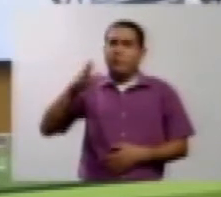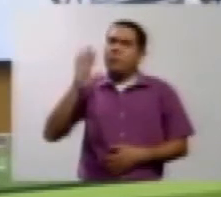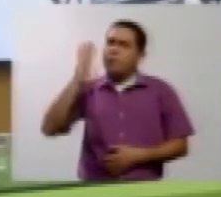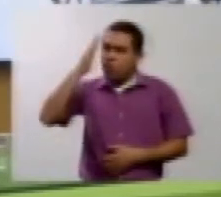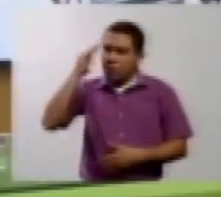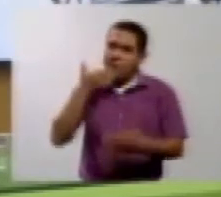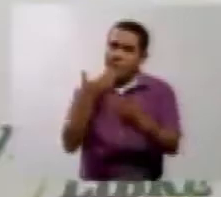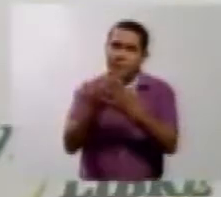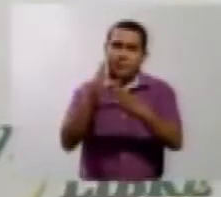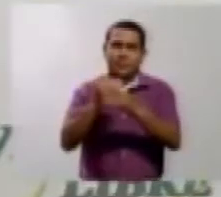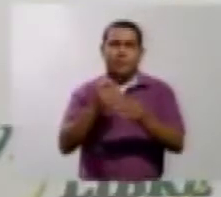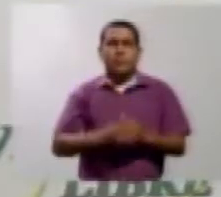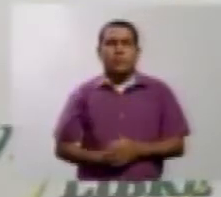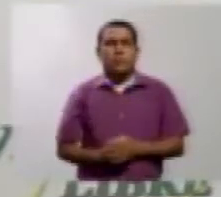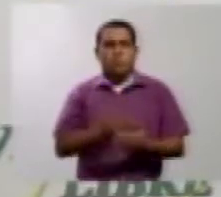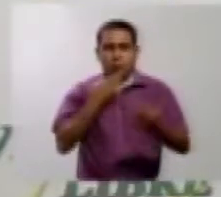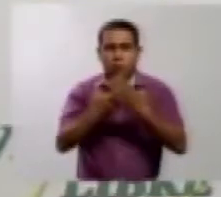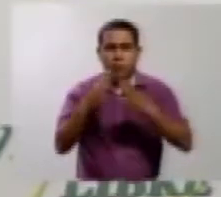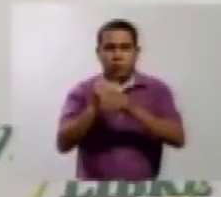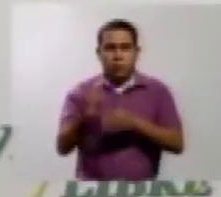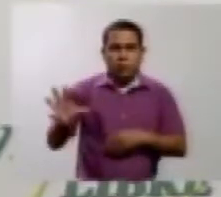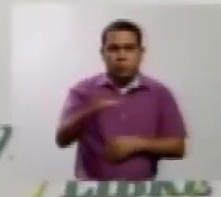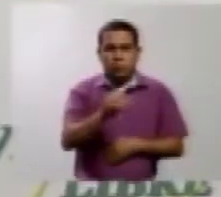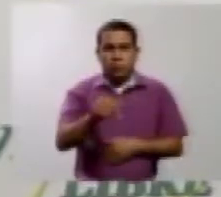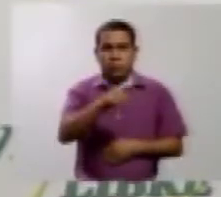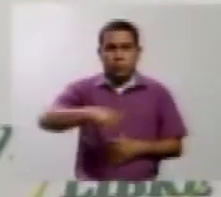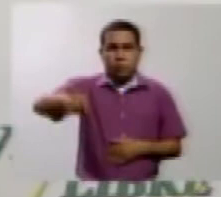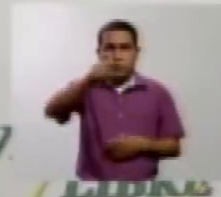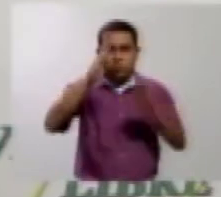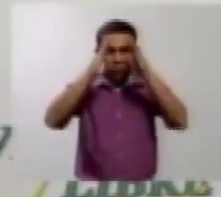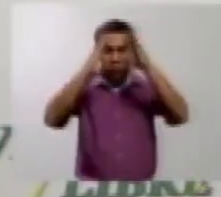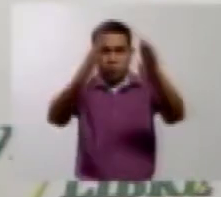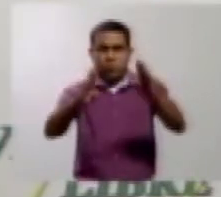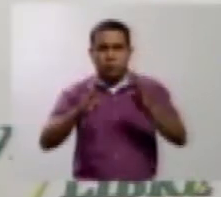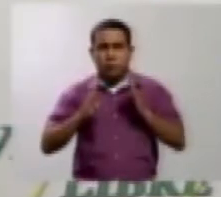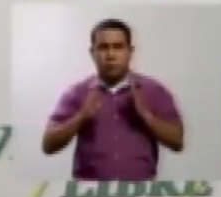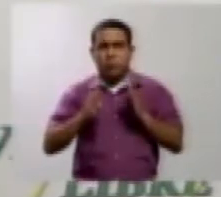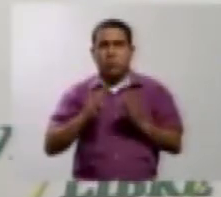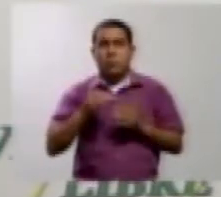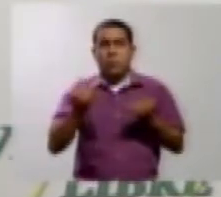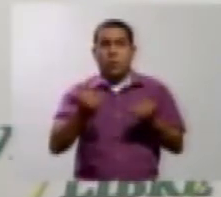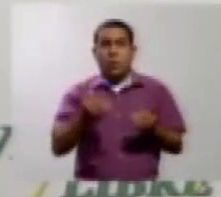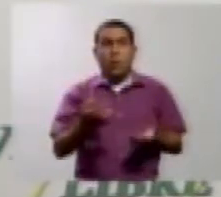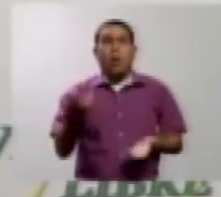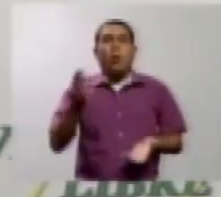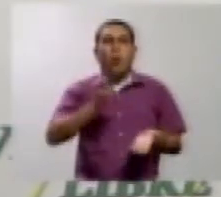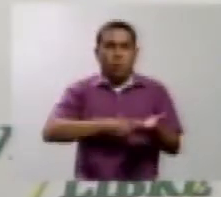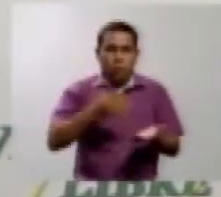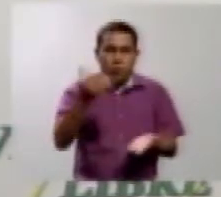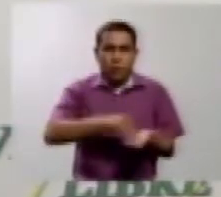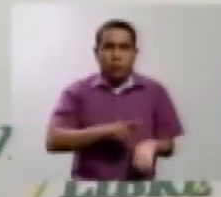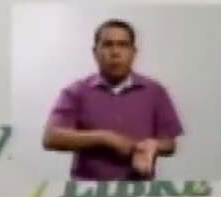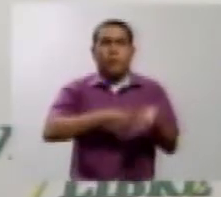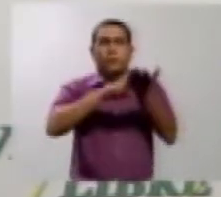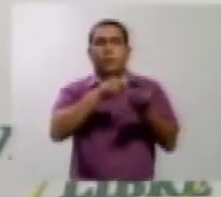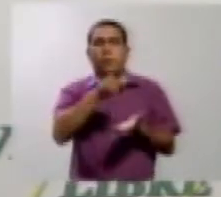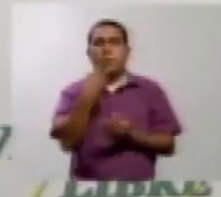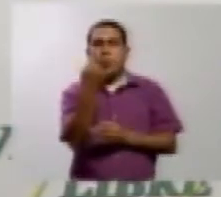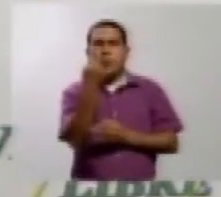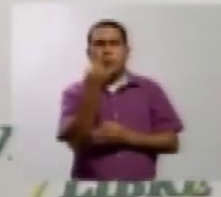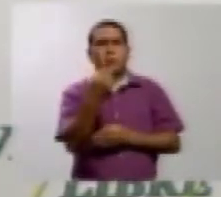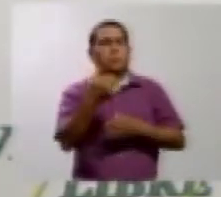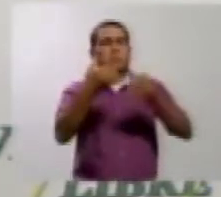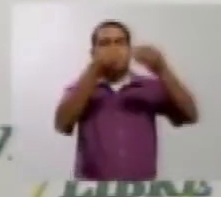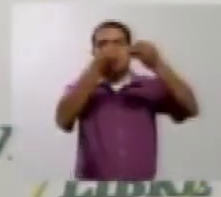noches. Buenas noches, Carola, a usted y a los televidentes. La reforma política se hundió. El